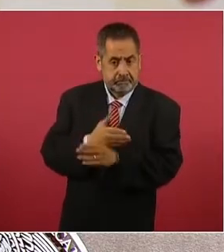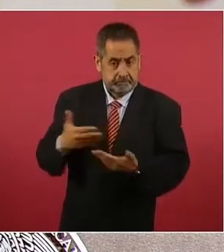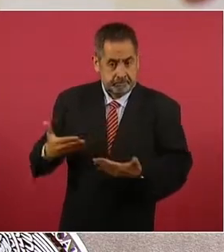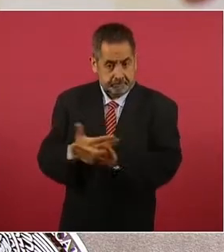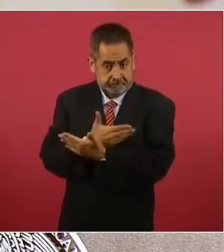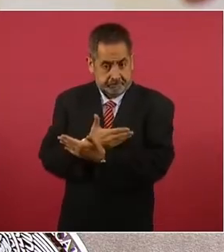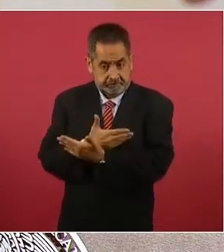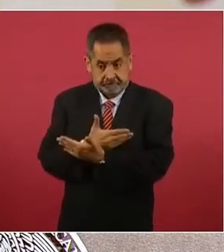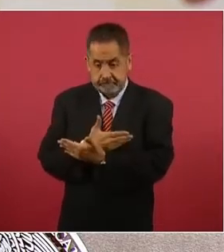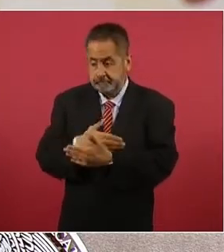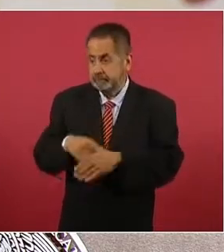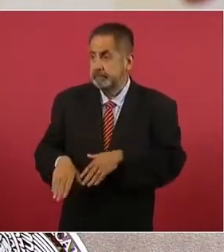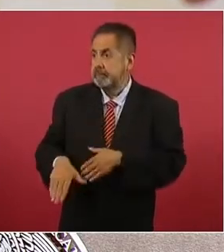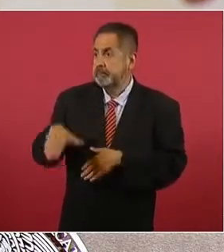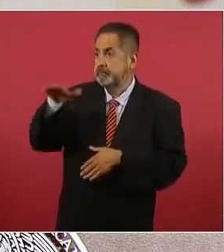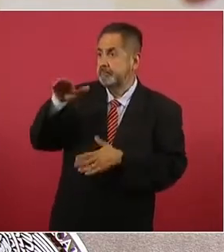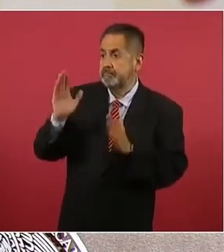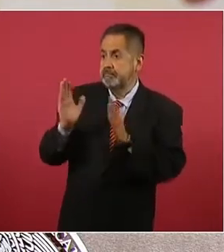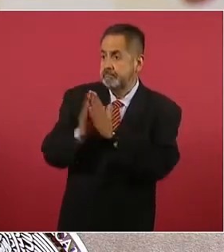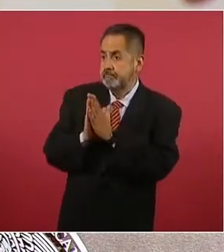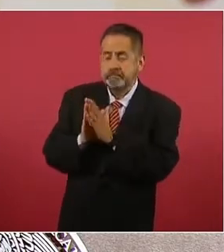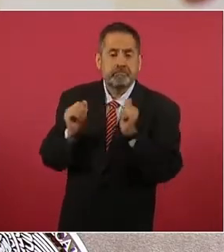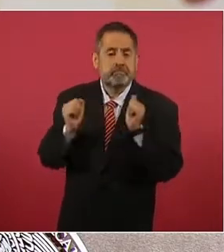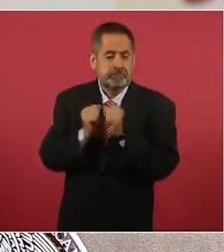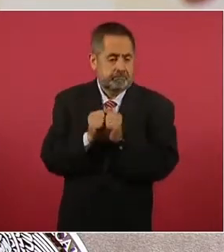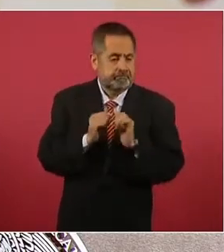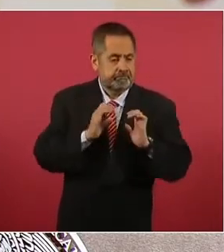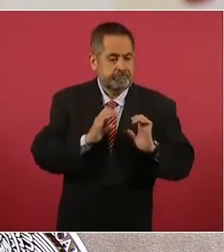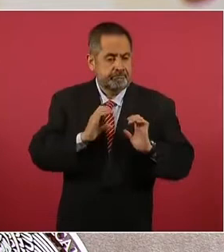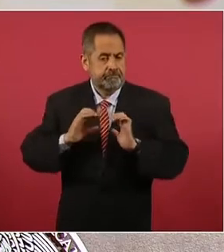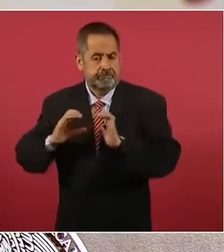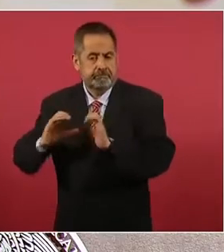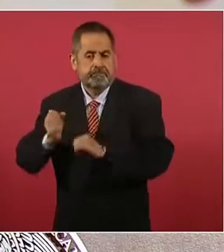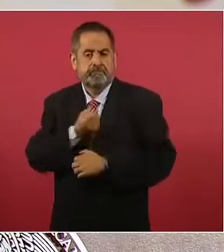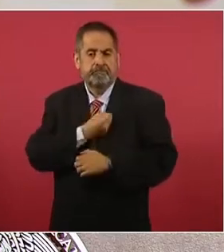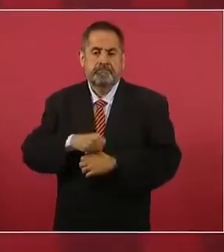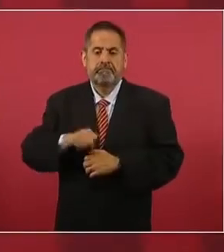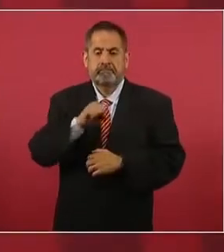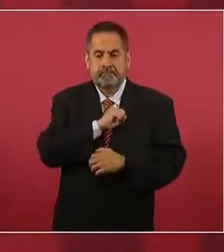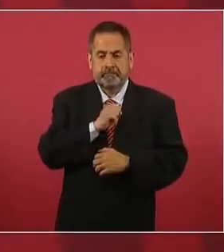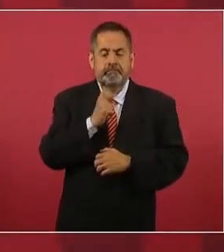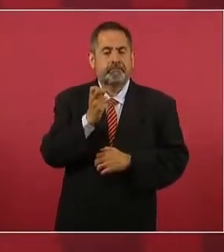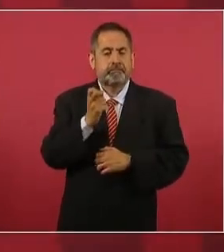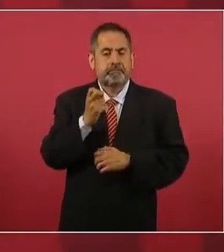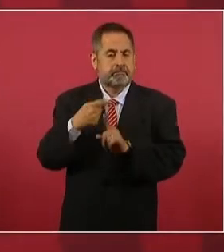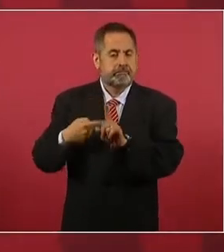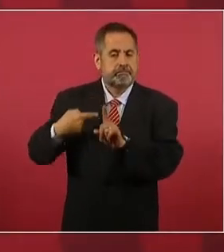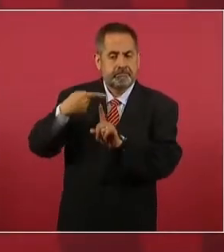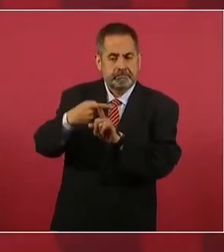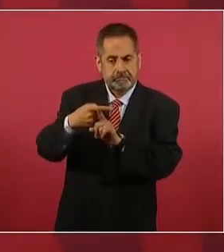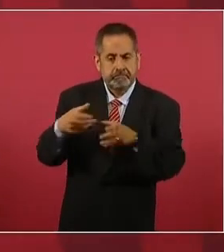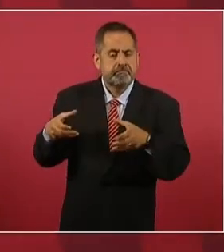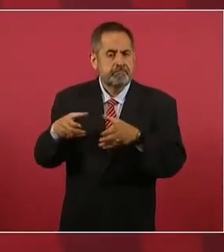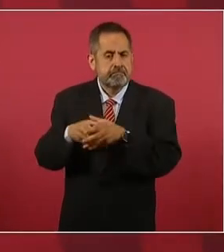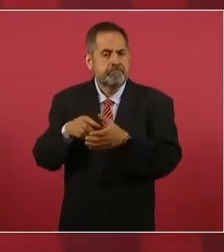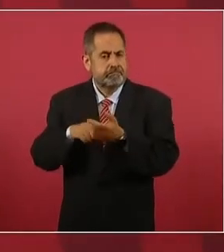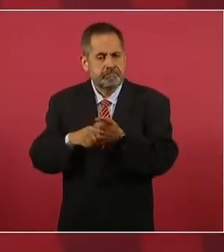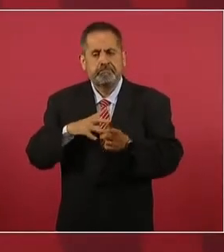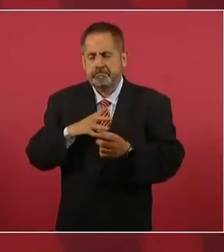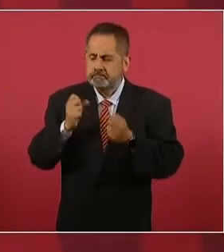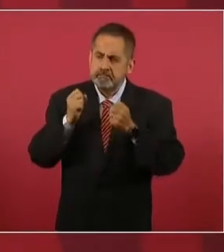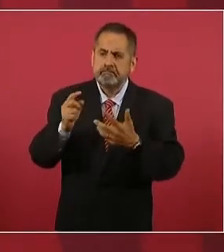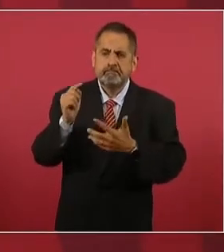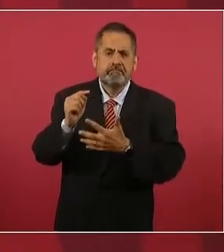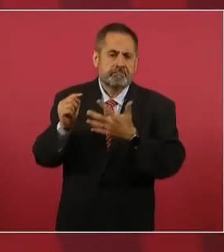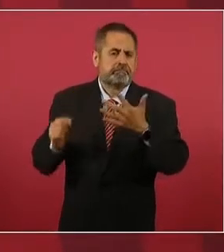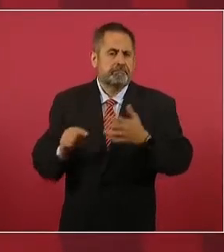hasta el fin de su vida en condiciones de salud. Y este objetivo lo sumamos a muchas acciones